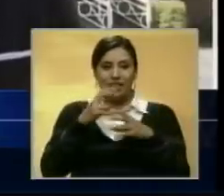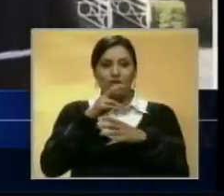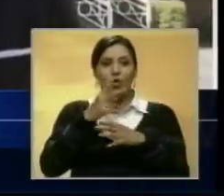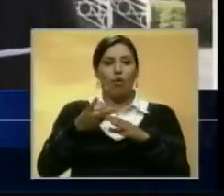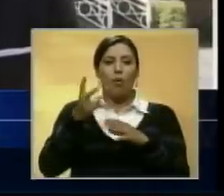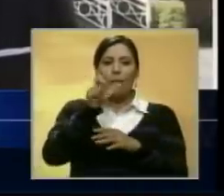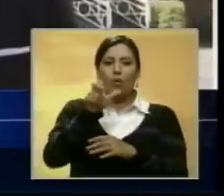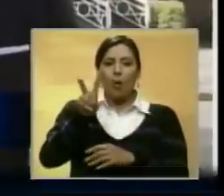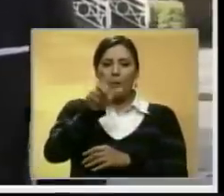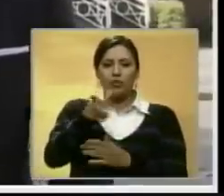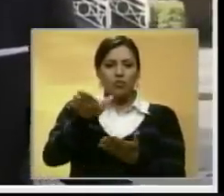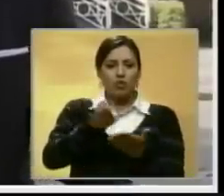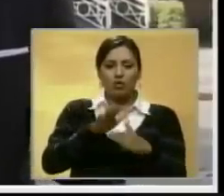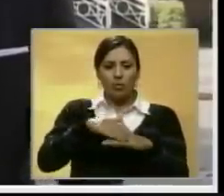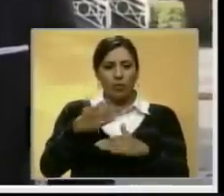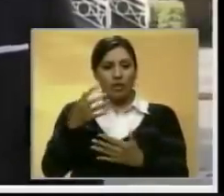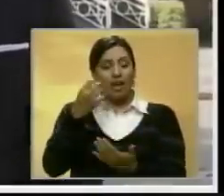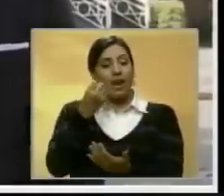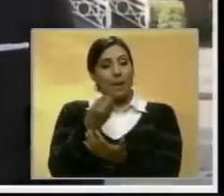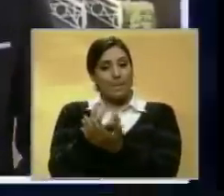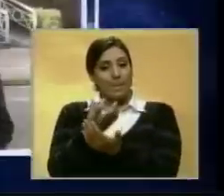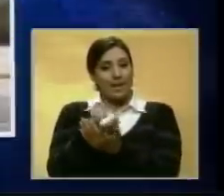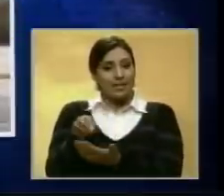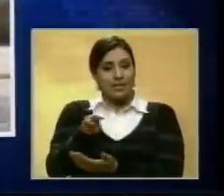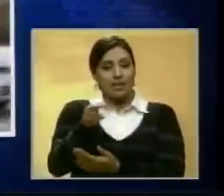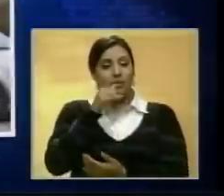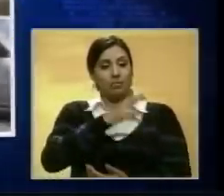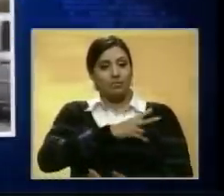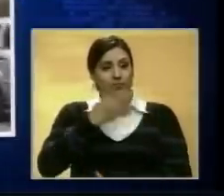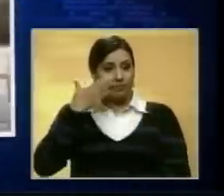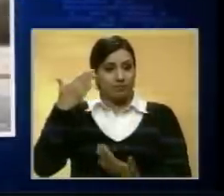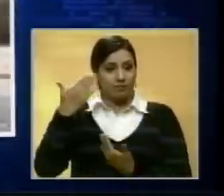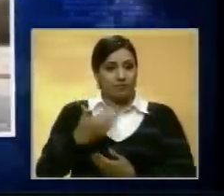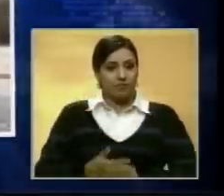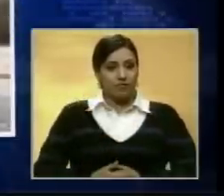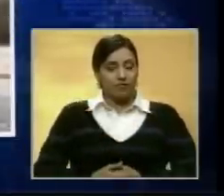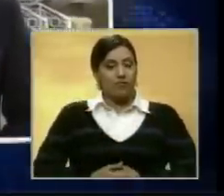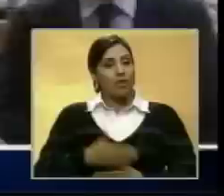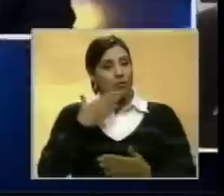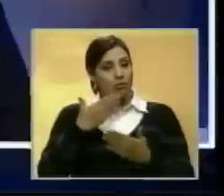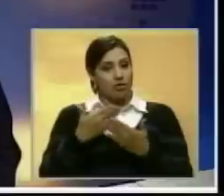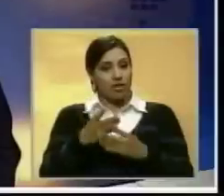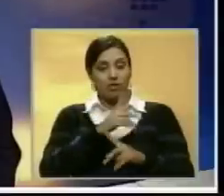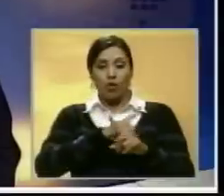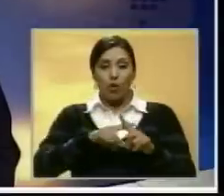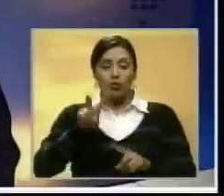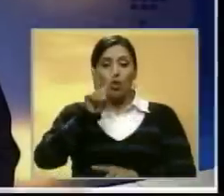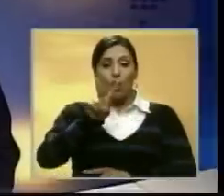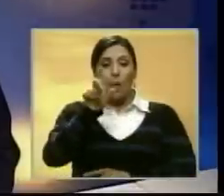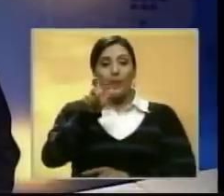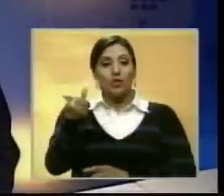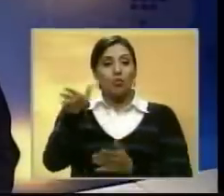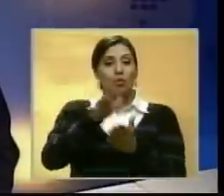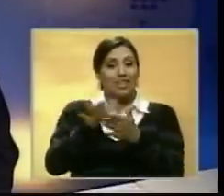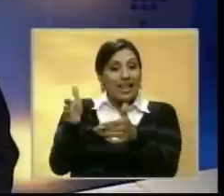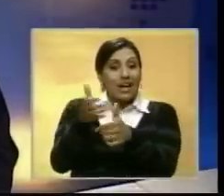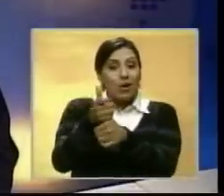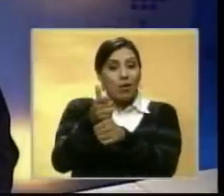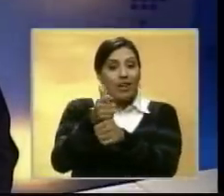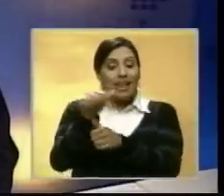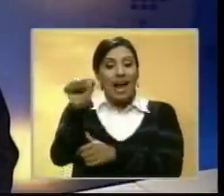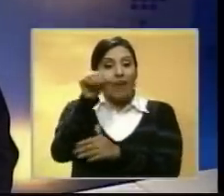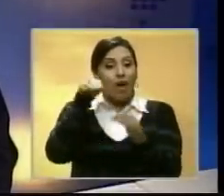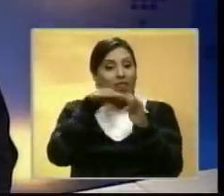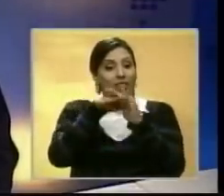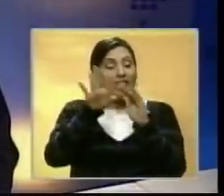este doble homicidio. En Las Mercedes, Euclides Sotillo, Noticiero Venevisión. Muchas gracias, Euclides. 2 cadáveres fueron encontrados en un